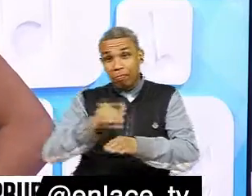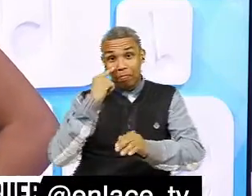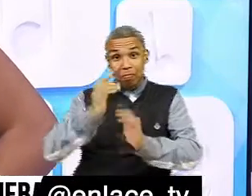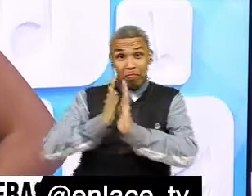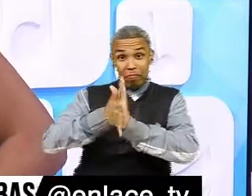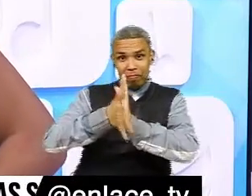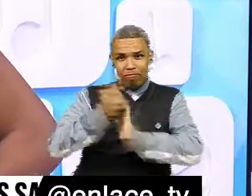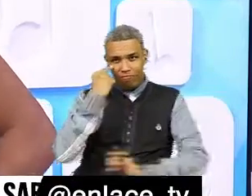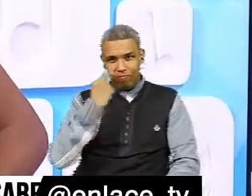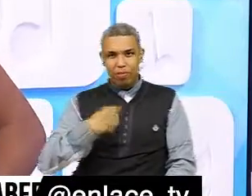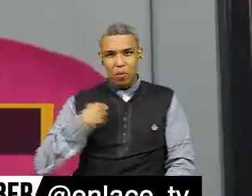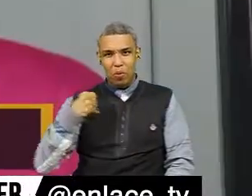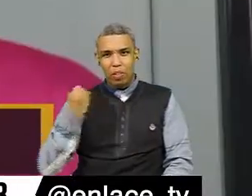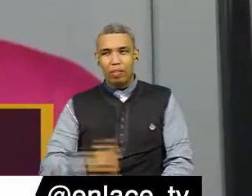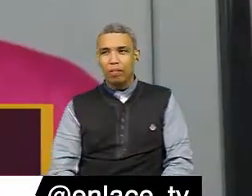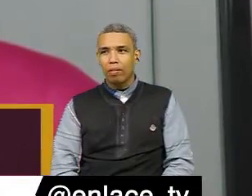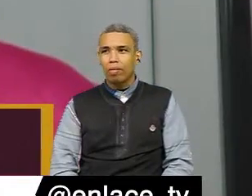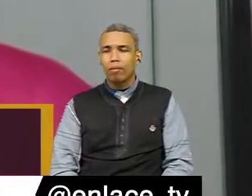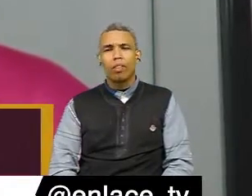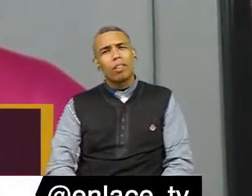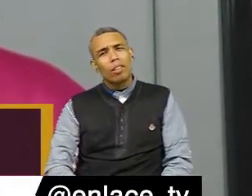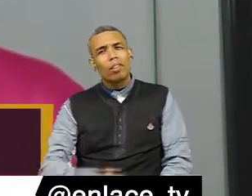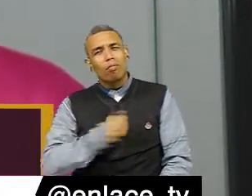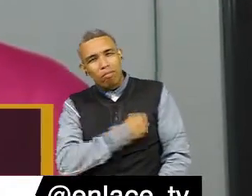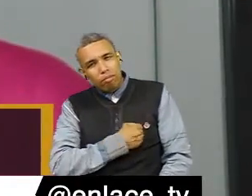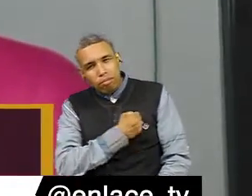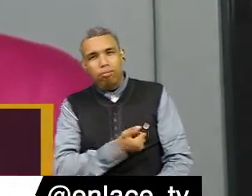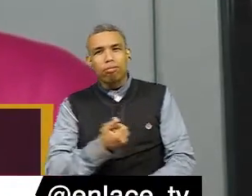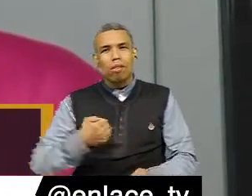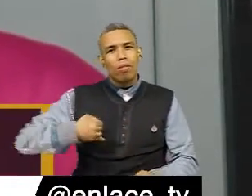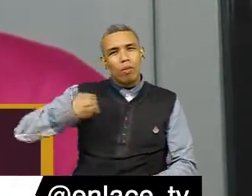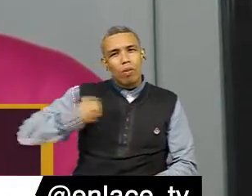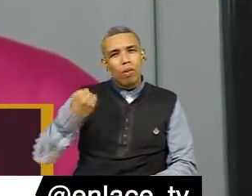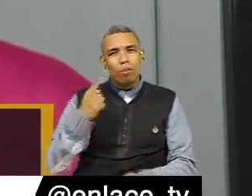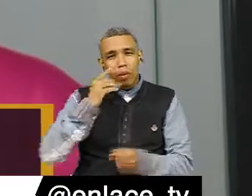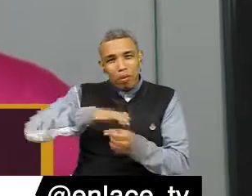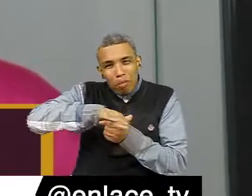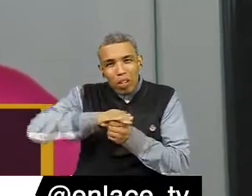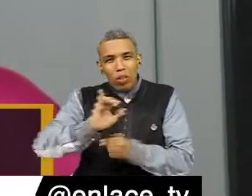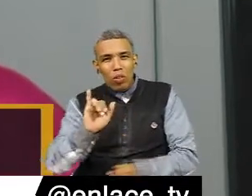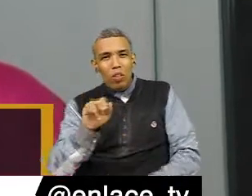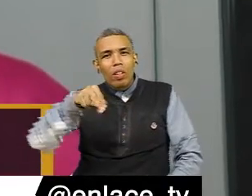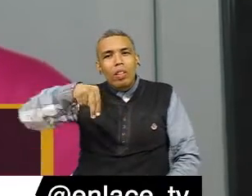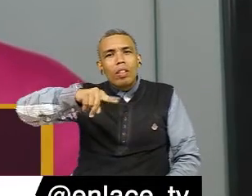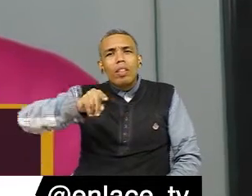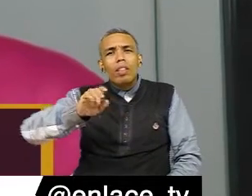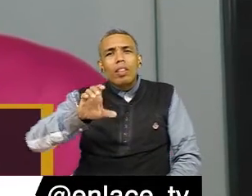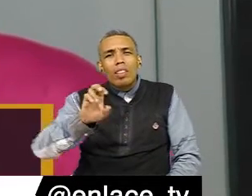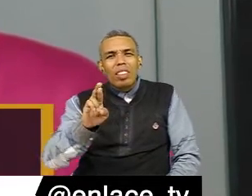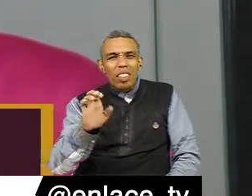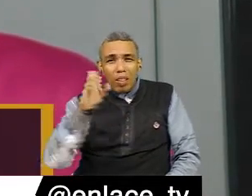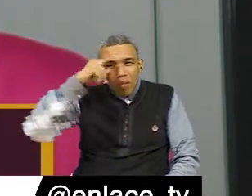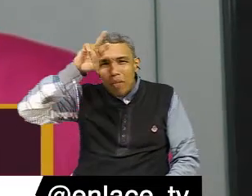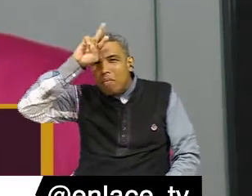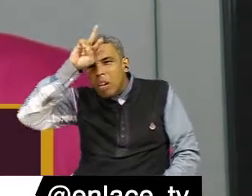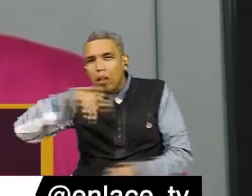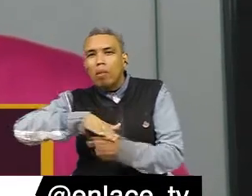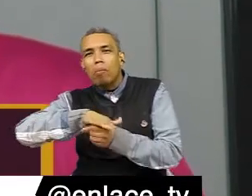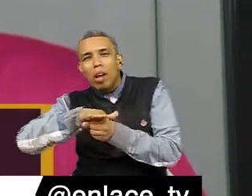esparcimiento. Invitar a todos los barranqueños y barranqueñas a que cuidemos el Parque Inscredial de los barrios alrededores y